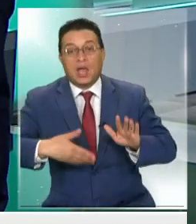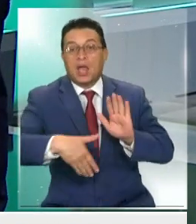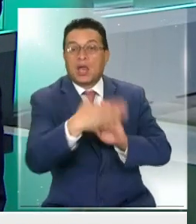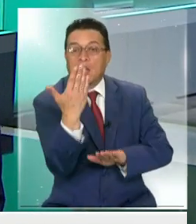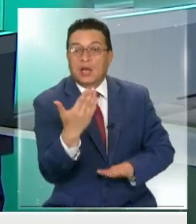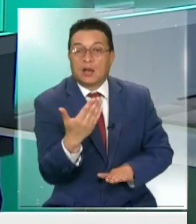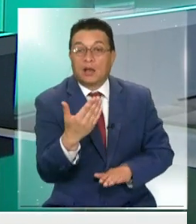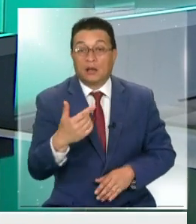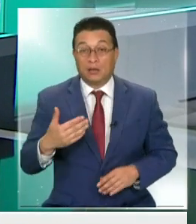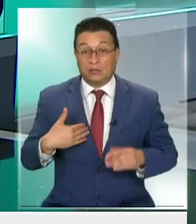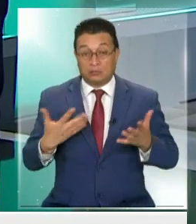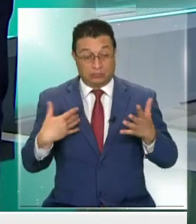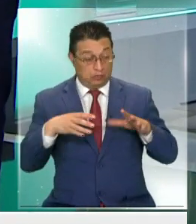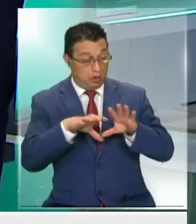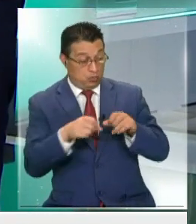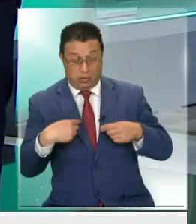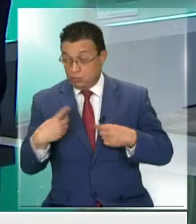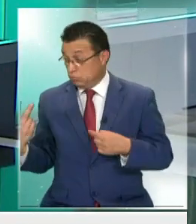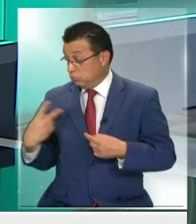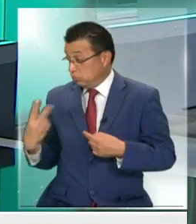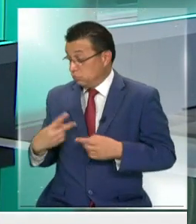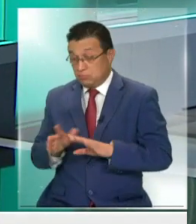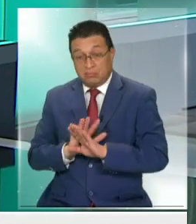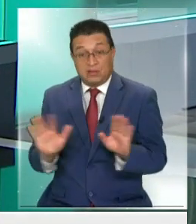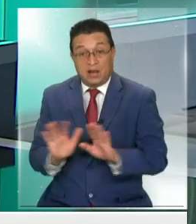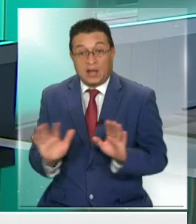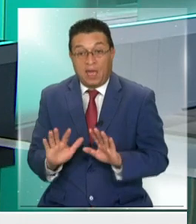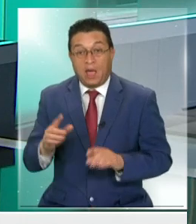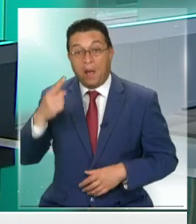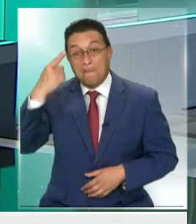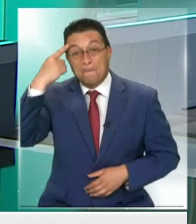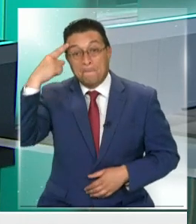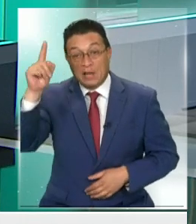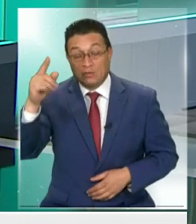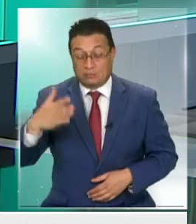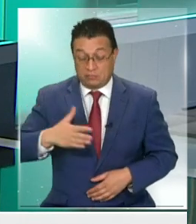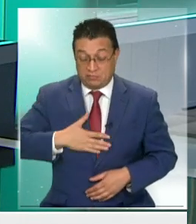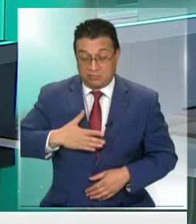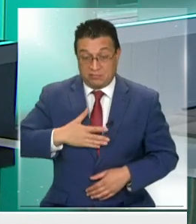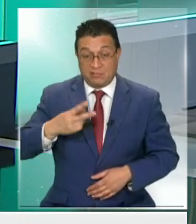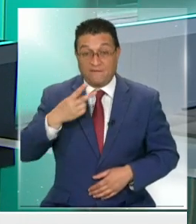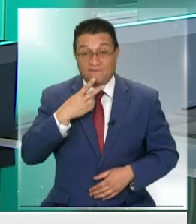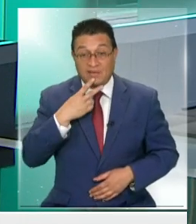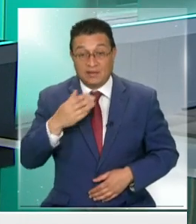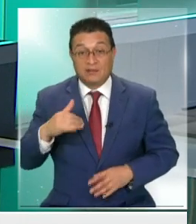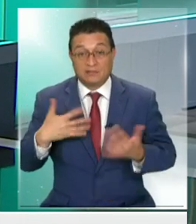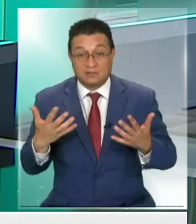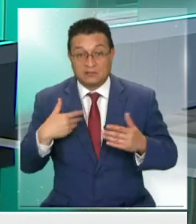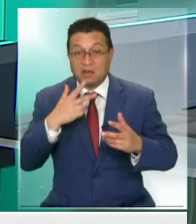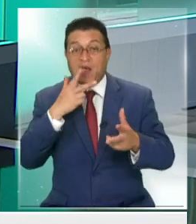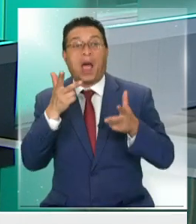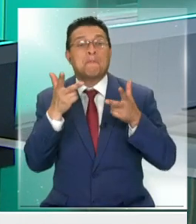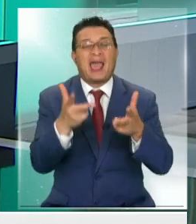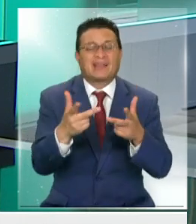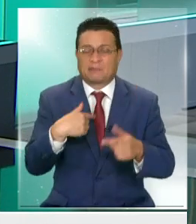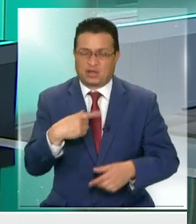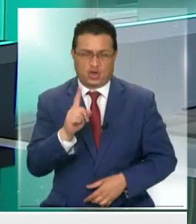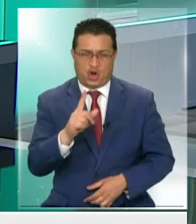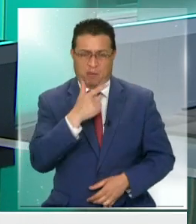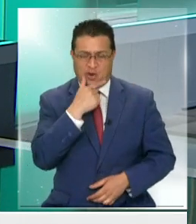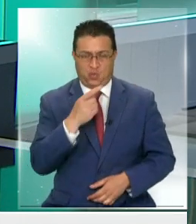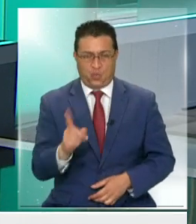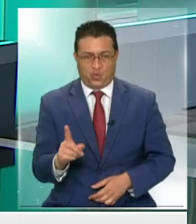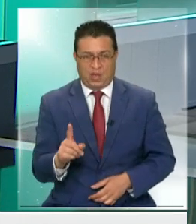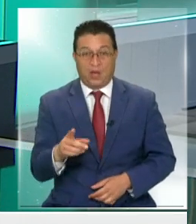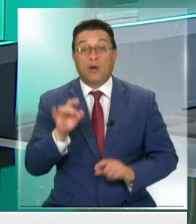con Felipe no nos hemos puesto de acuerdo en nada. Pero fíjense que a mí en la vida en general y en el deporte no me gustan las amenazas. Si